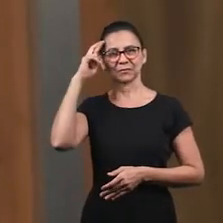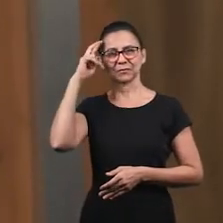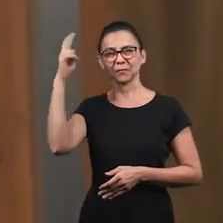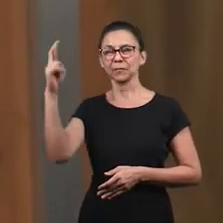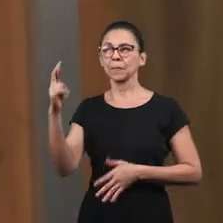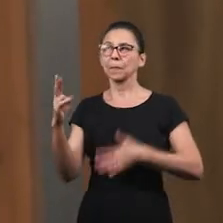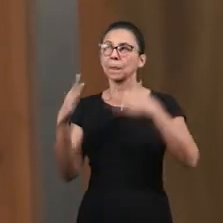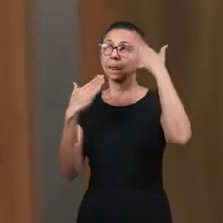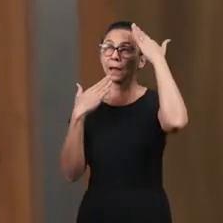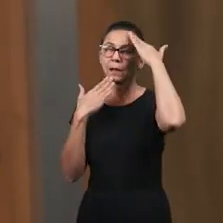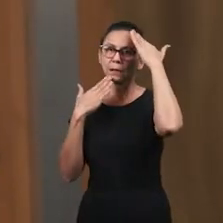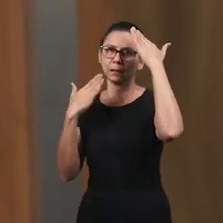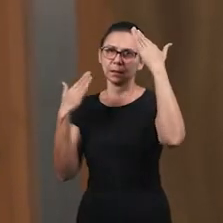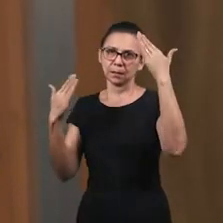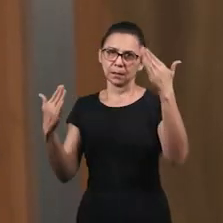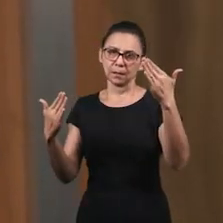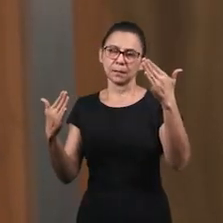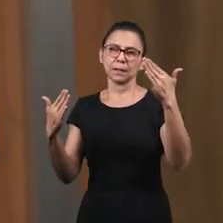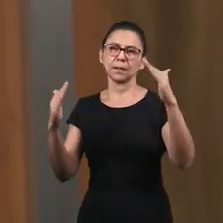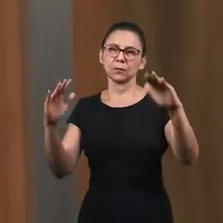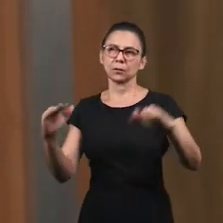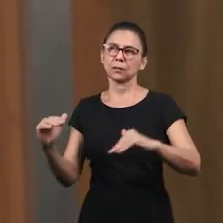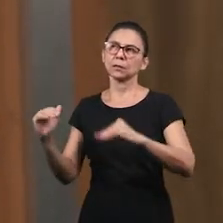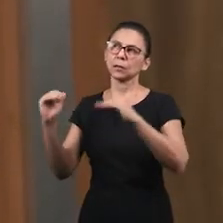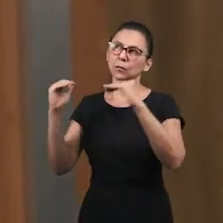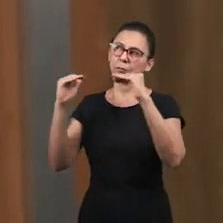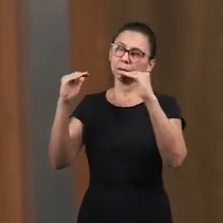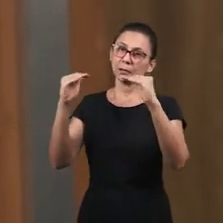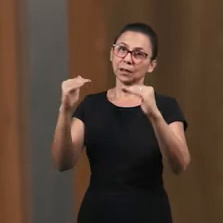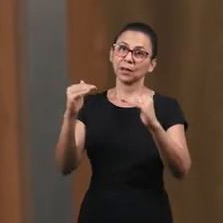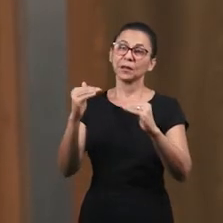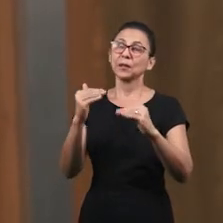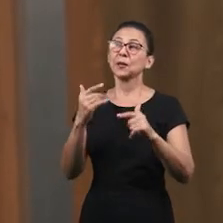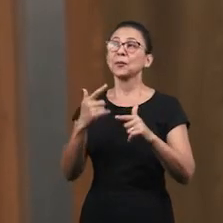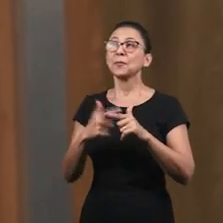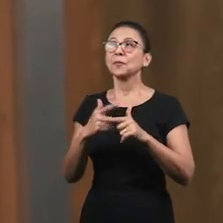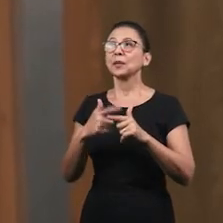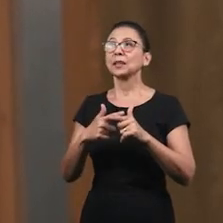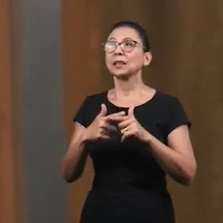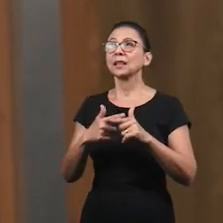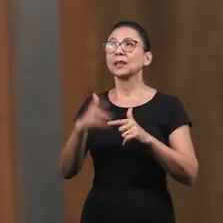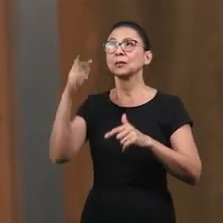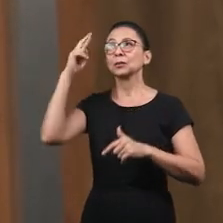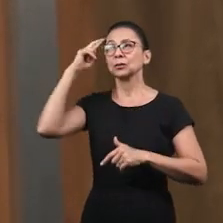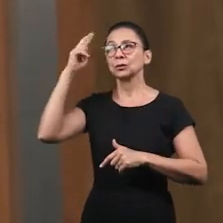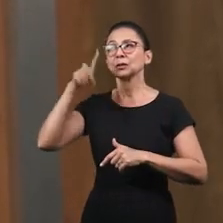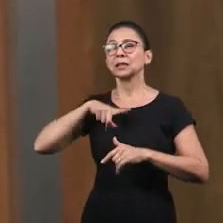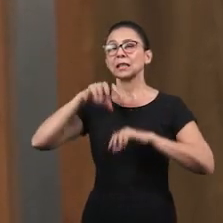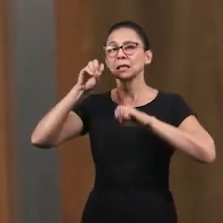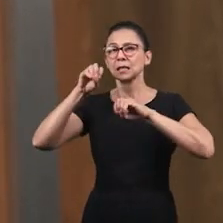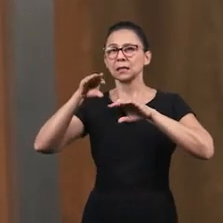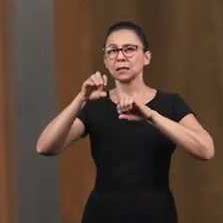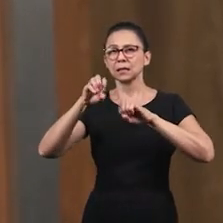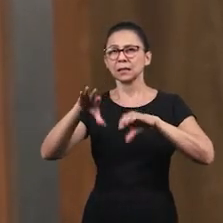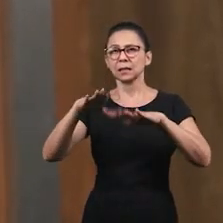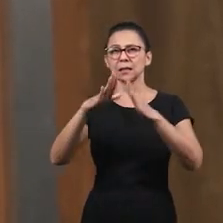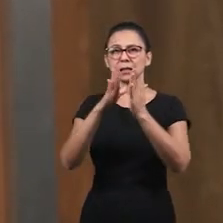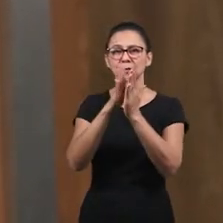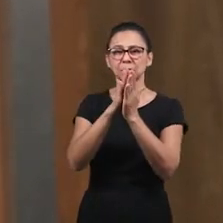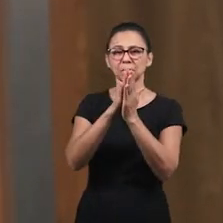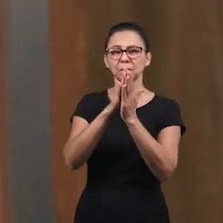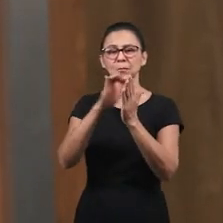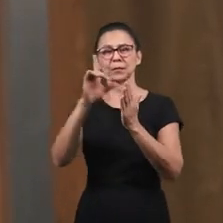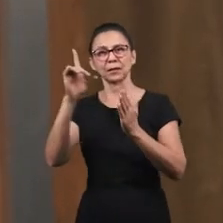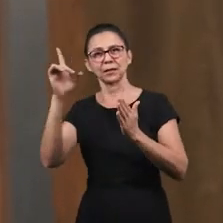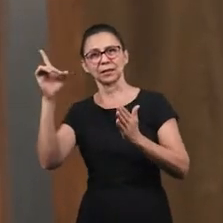Señor, en esta hora te queremos glorificar, queremos bendecirte, porque una vez más, Señor, nos has enseñado